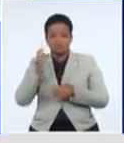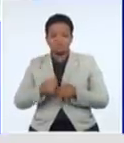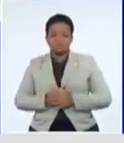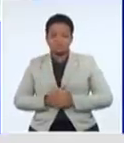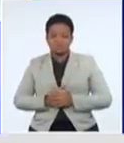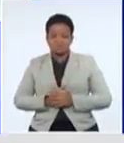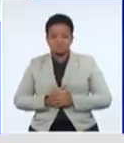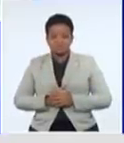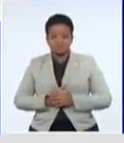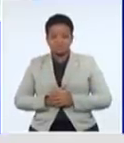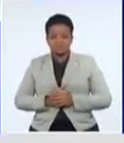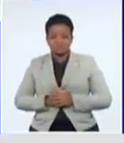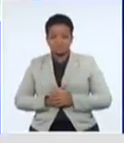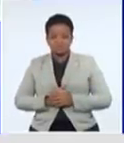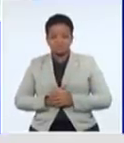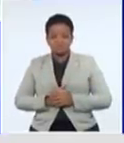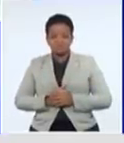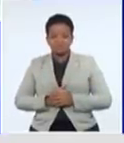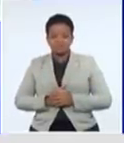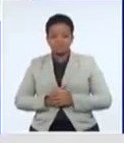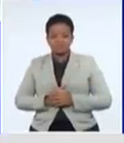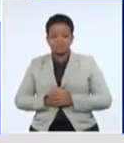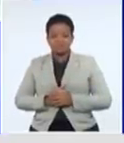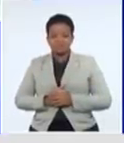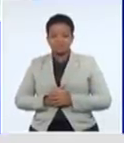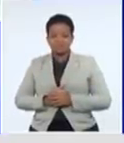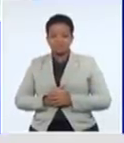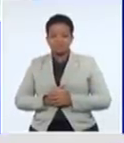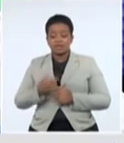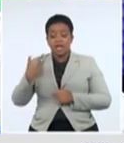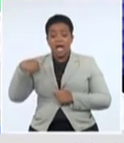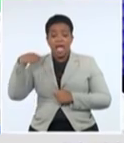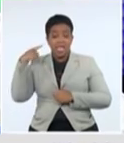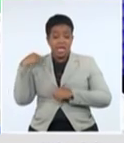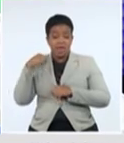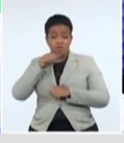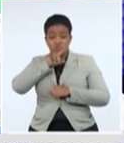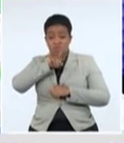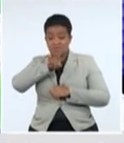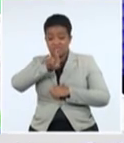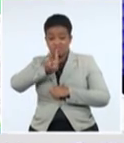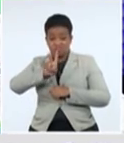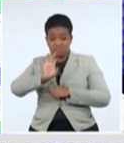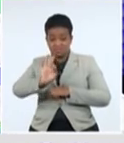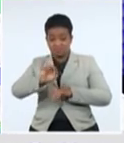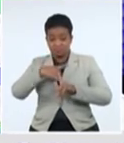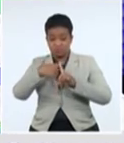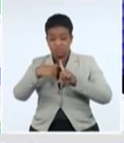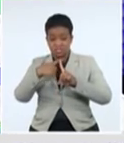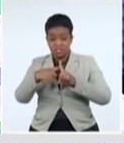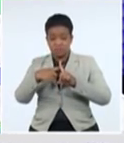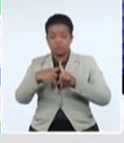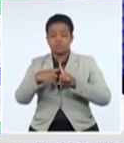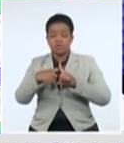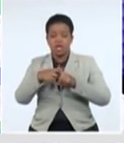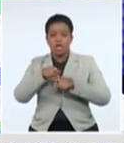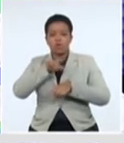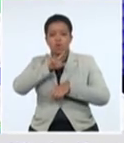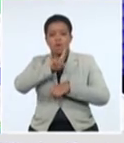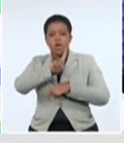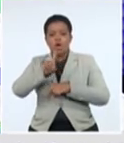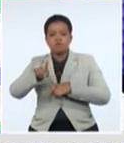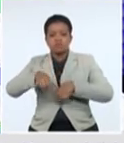del total de casos que se diagnosticaron ayer, de los 912, 911 son